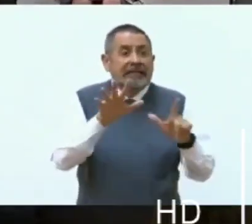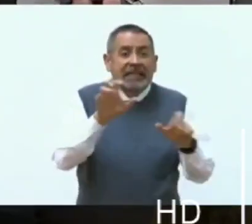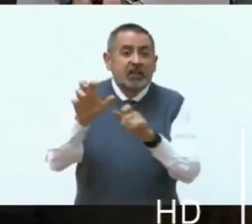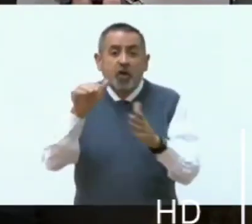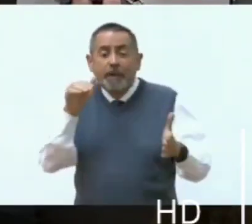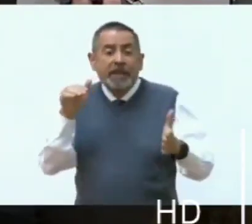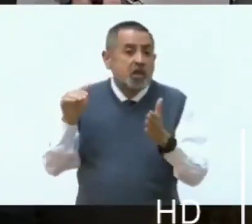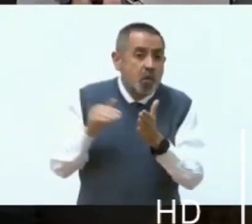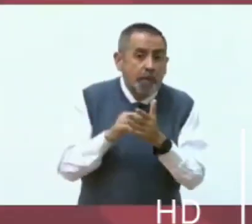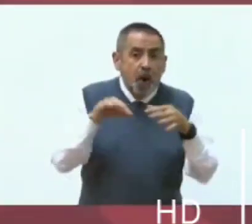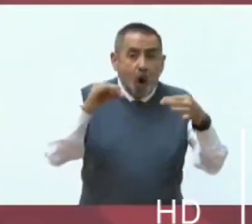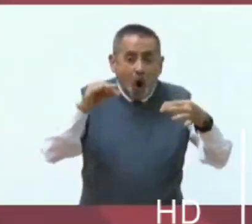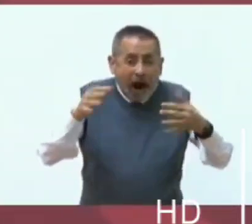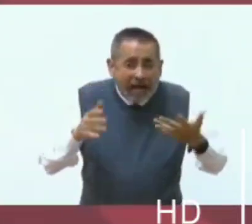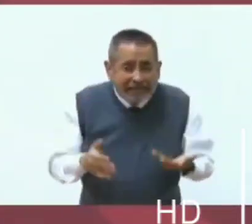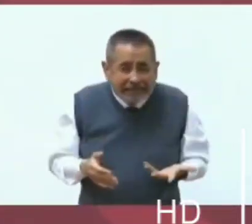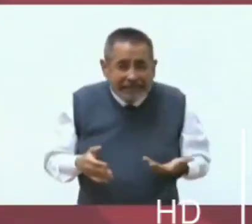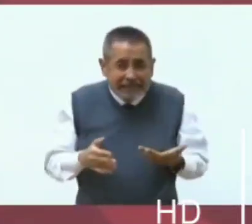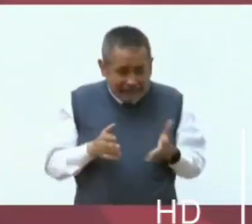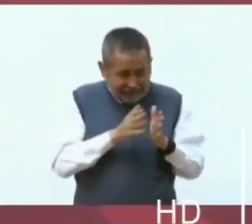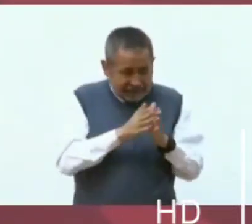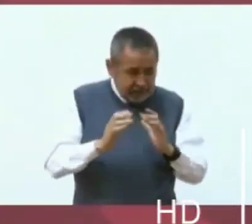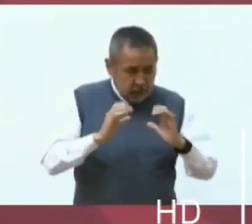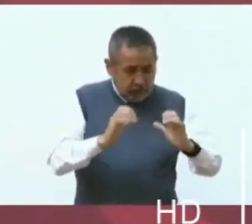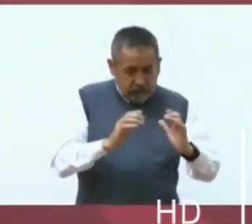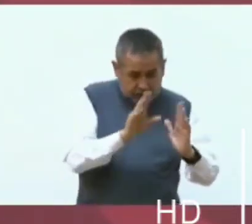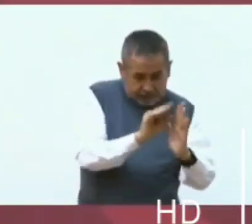2.729.000 fojas, la estabilización de